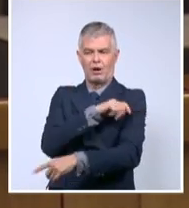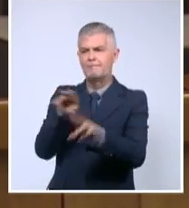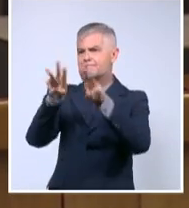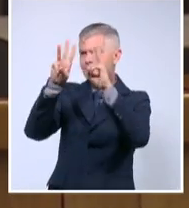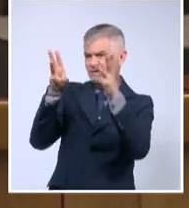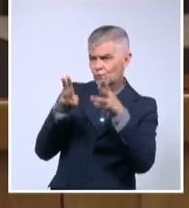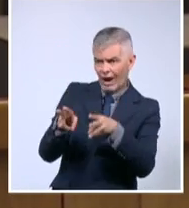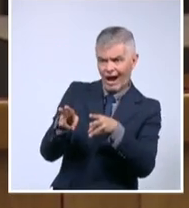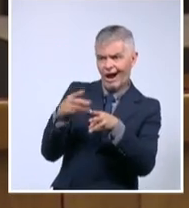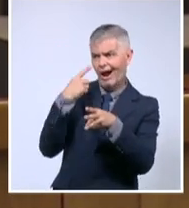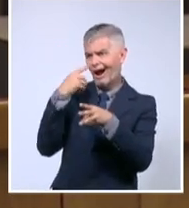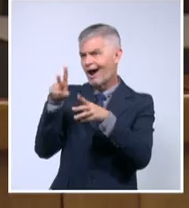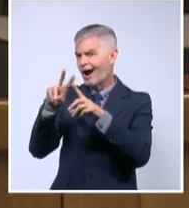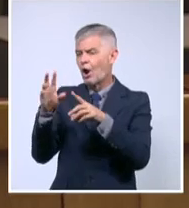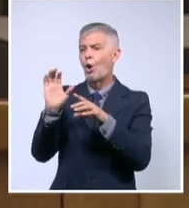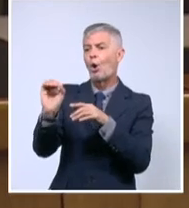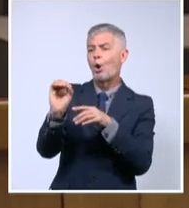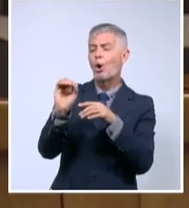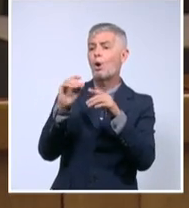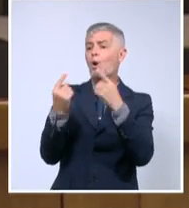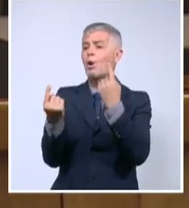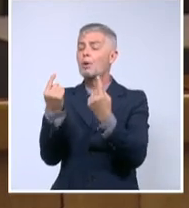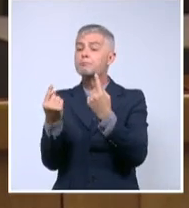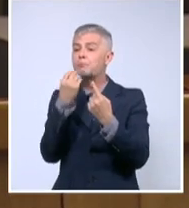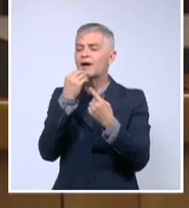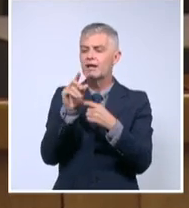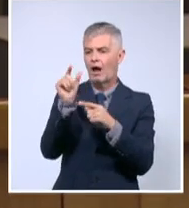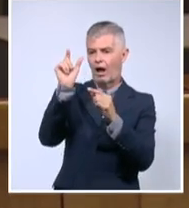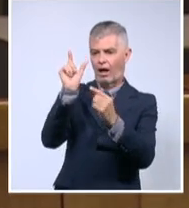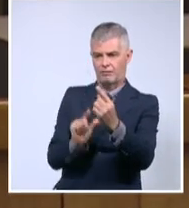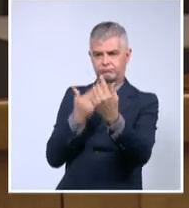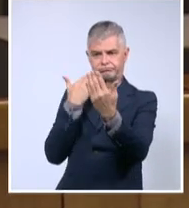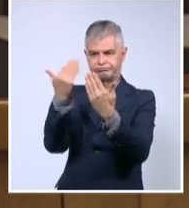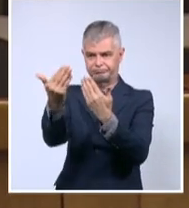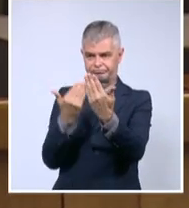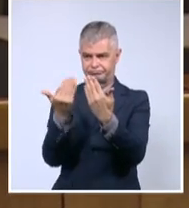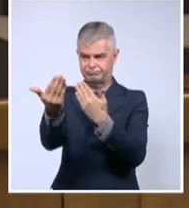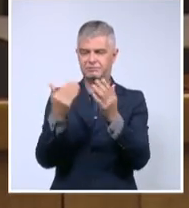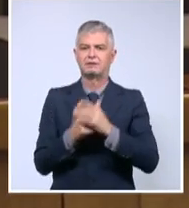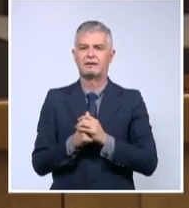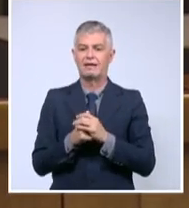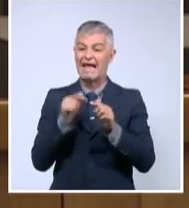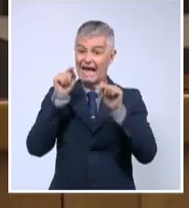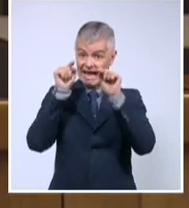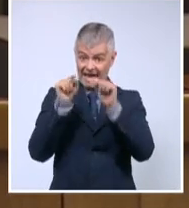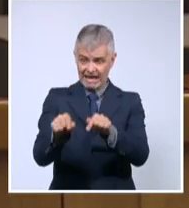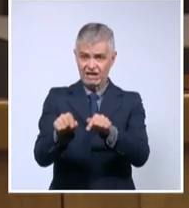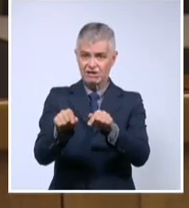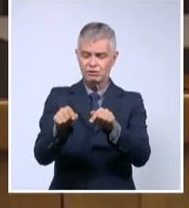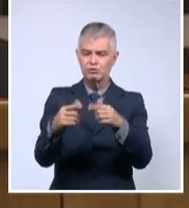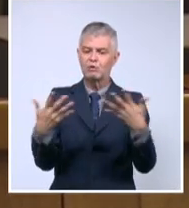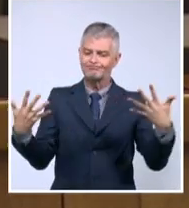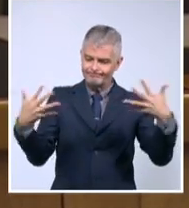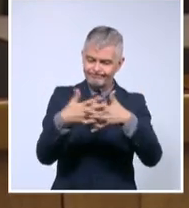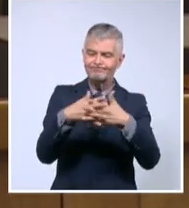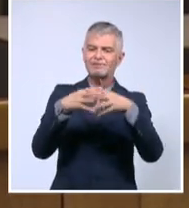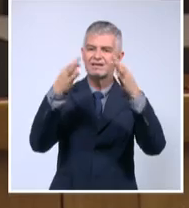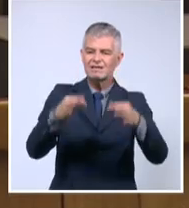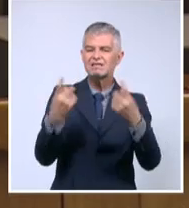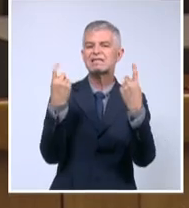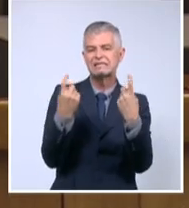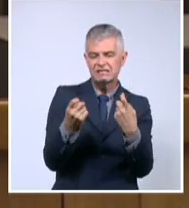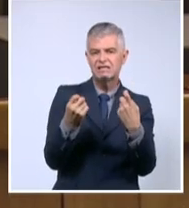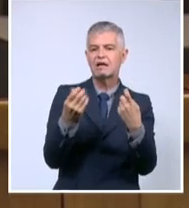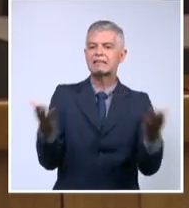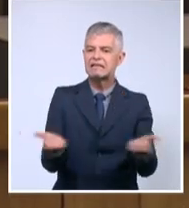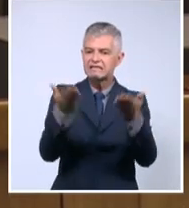presencial. Lo he dicho y lo reitero, esa es la sinergia imprescindible para el desarrollo en una sociedad participativa como la